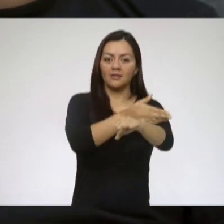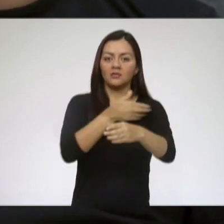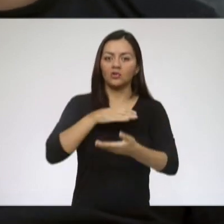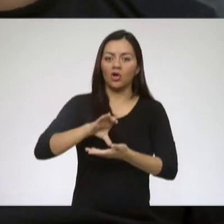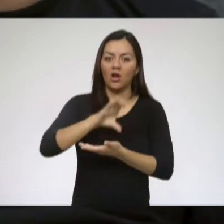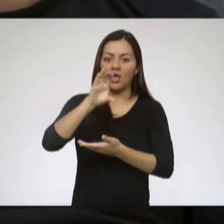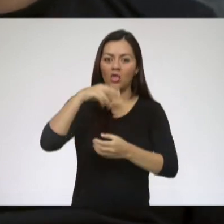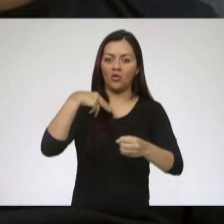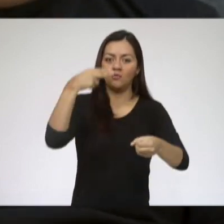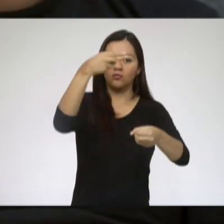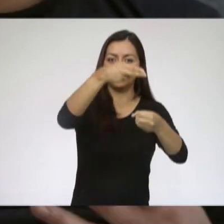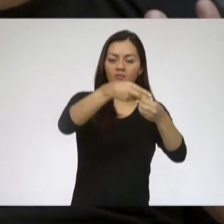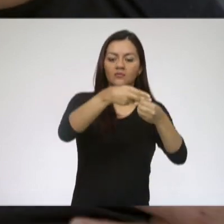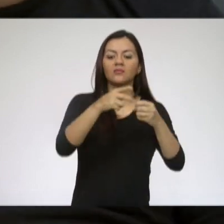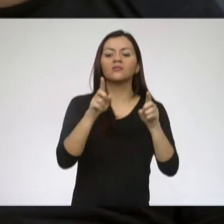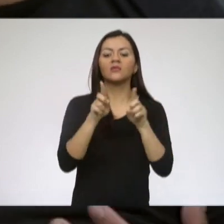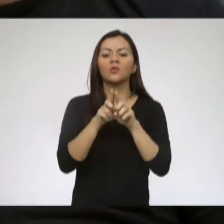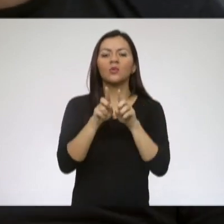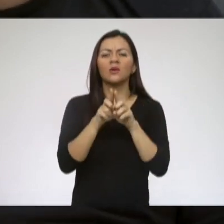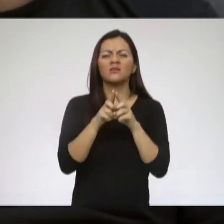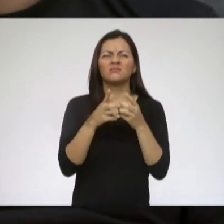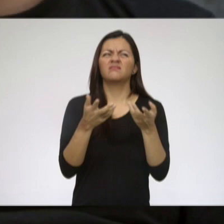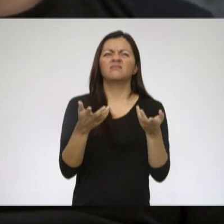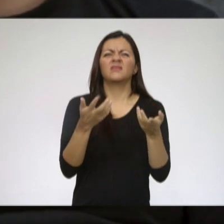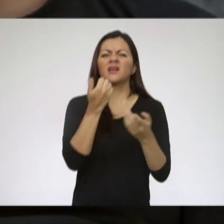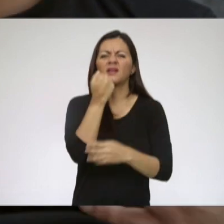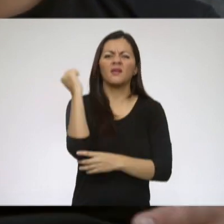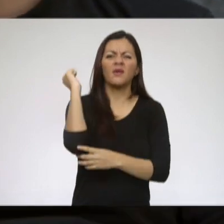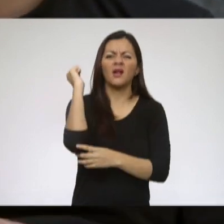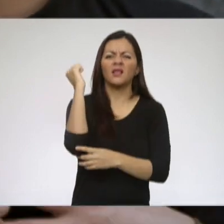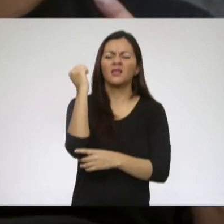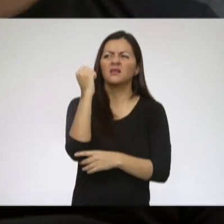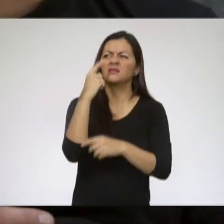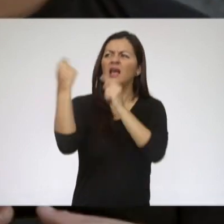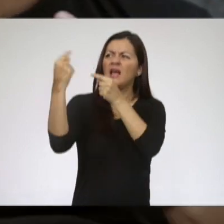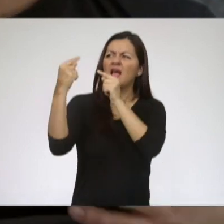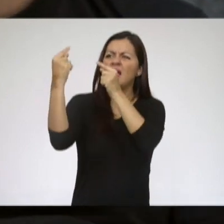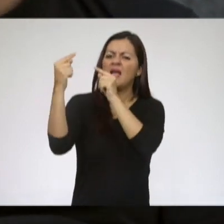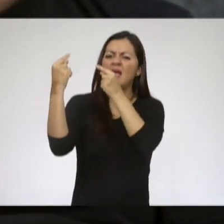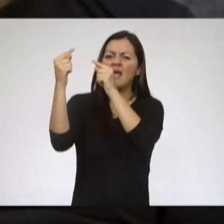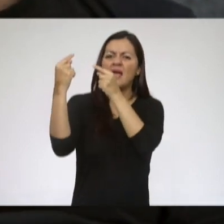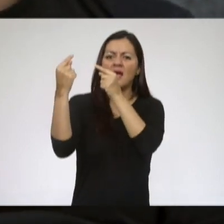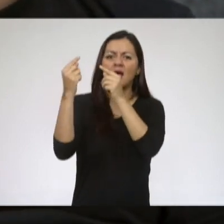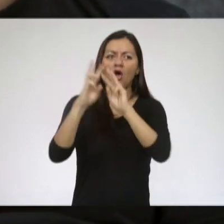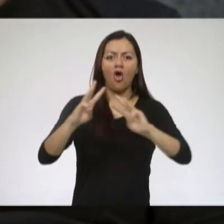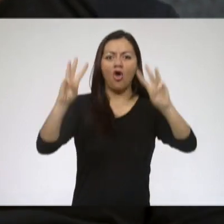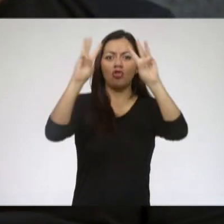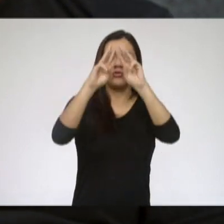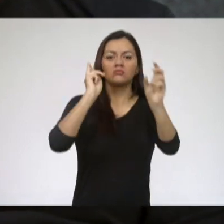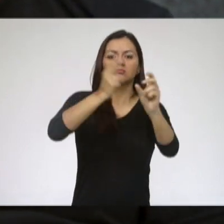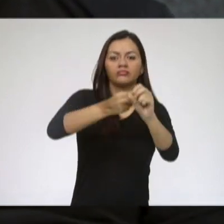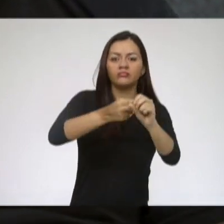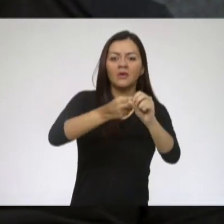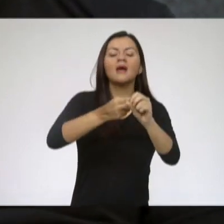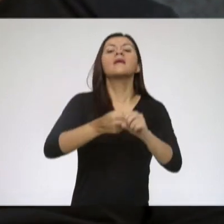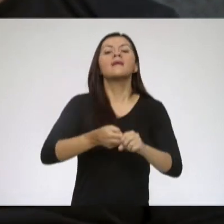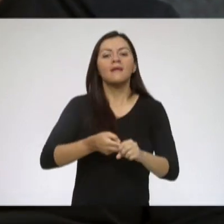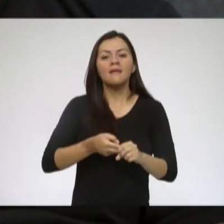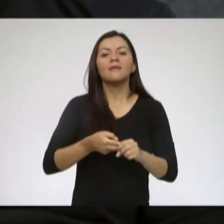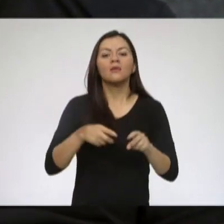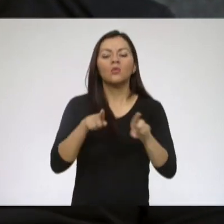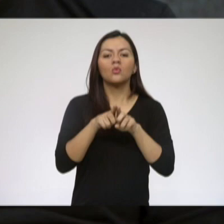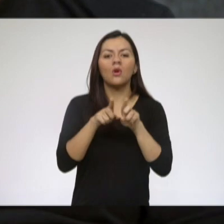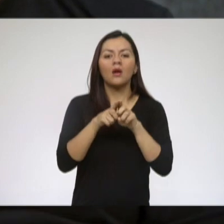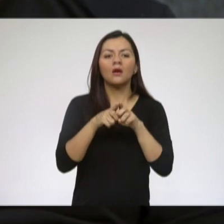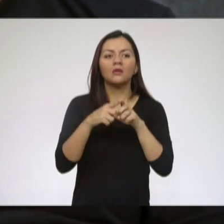Entonces, fue como que todo ese lado rebelde, contestatario, se iba yendo en otro aspecto que era otra